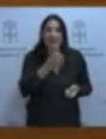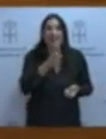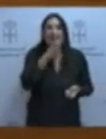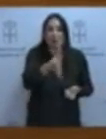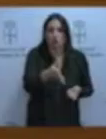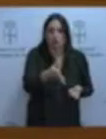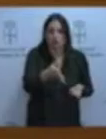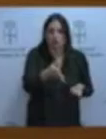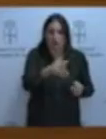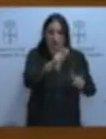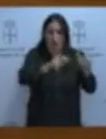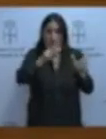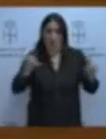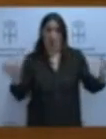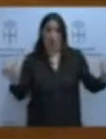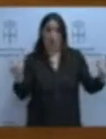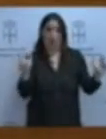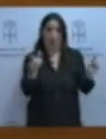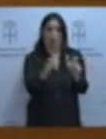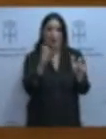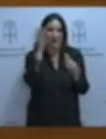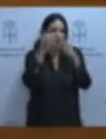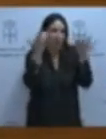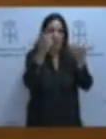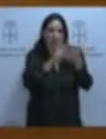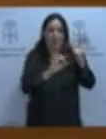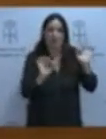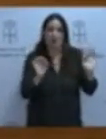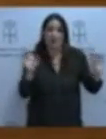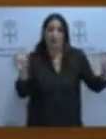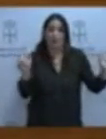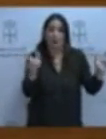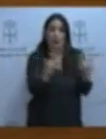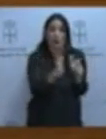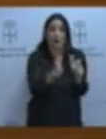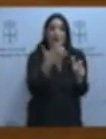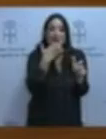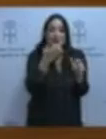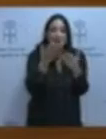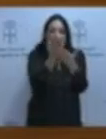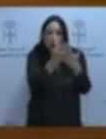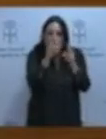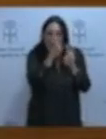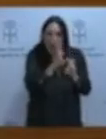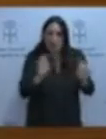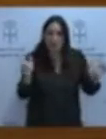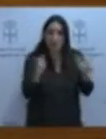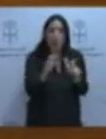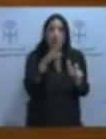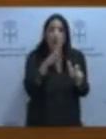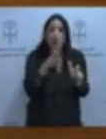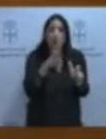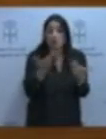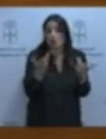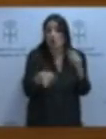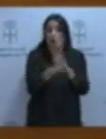el descenso poblacional de la especie en cuestión, ésta seguirá disminuyendo de número. De igual